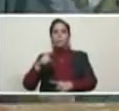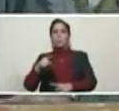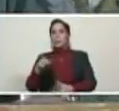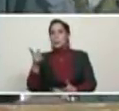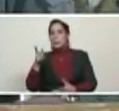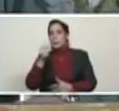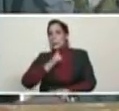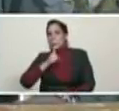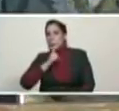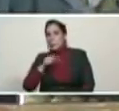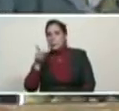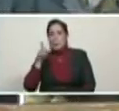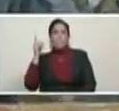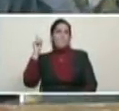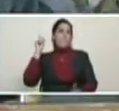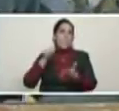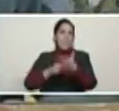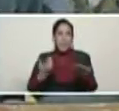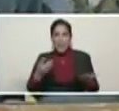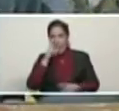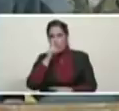más. Paz.